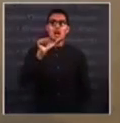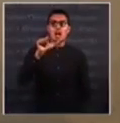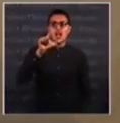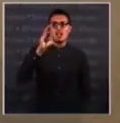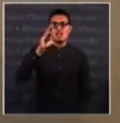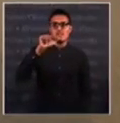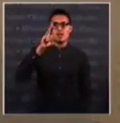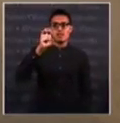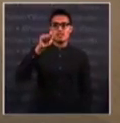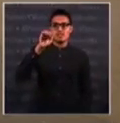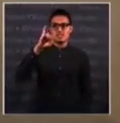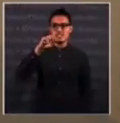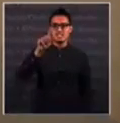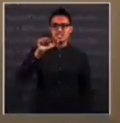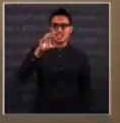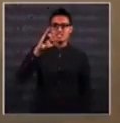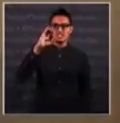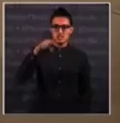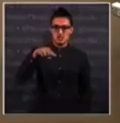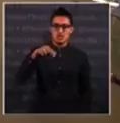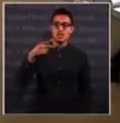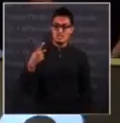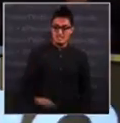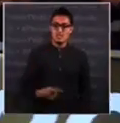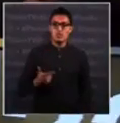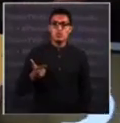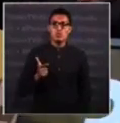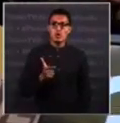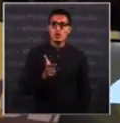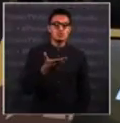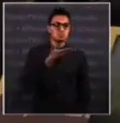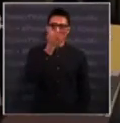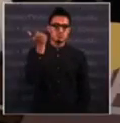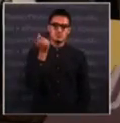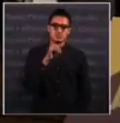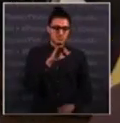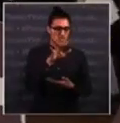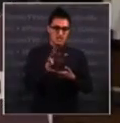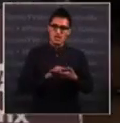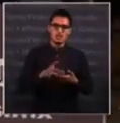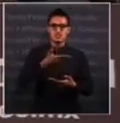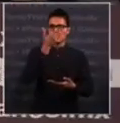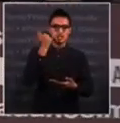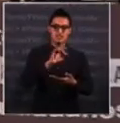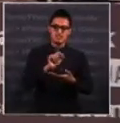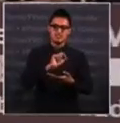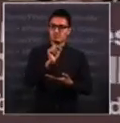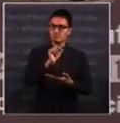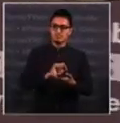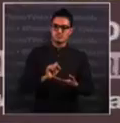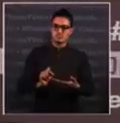6.3% de la población en Guanajuato no sabe ni leer ni sabe escribir.